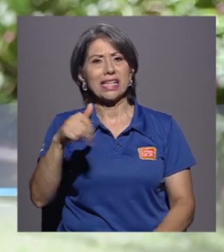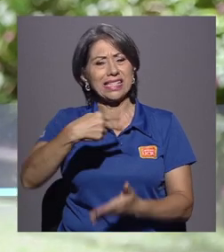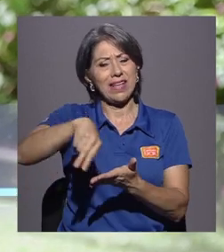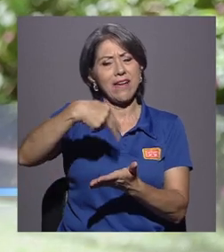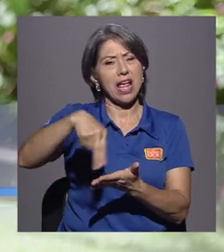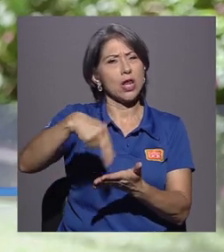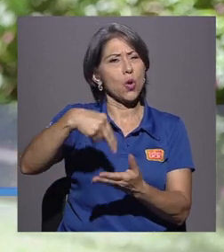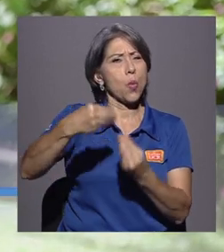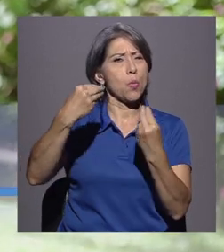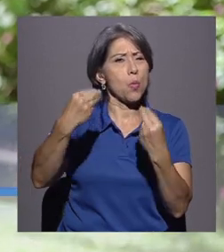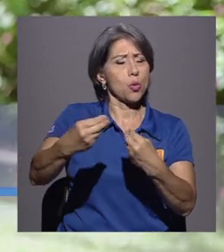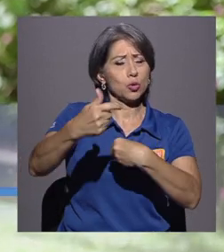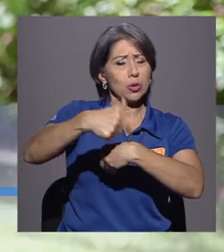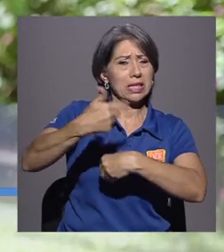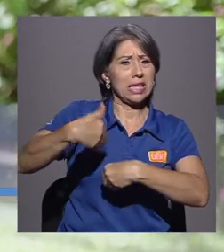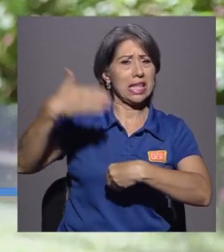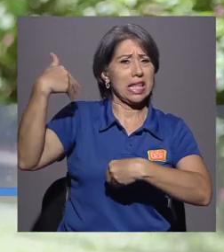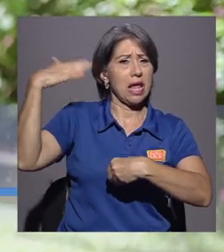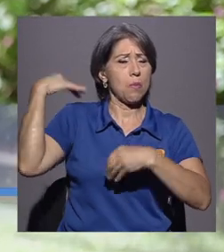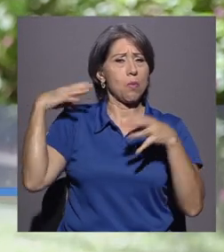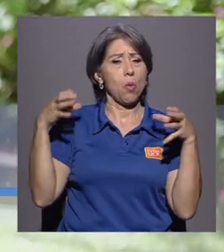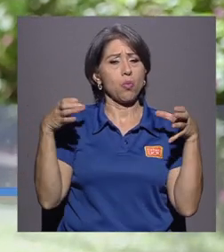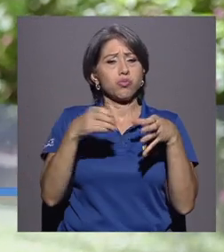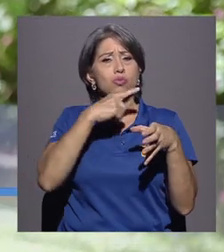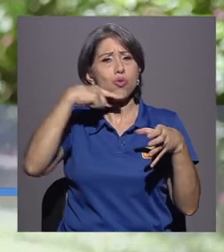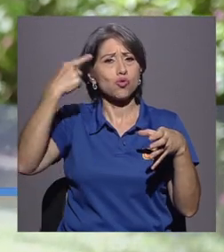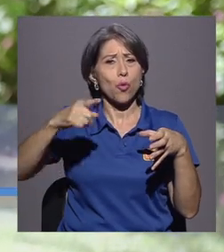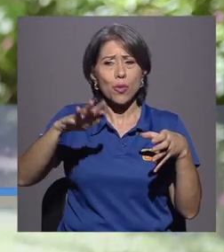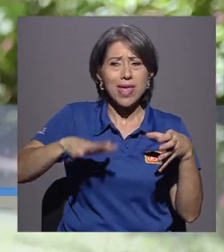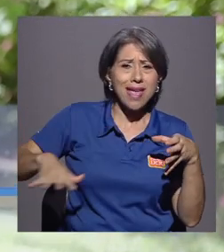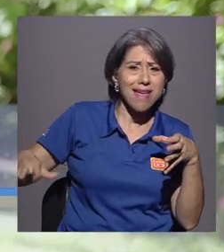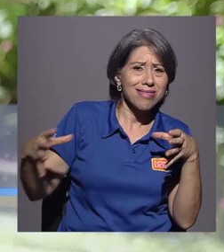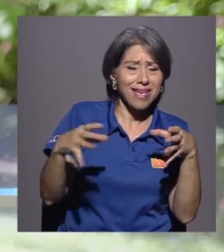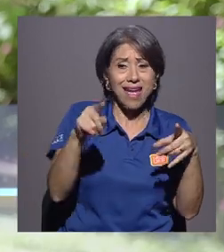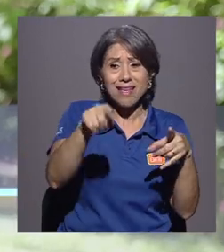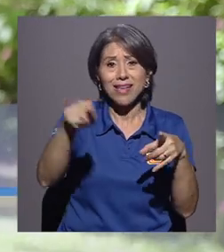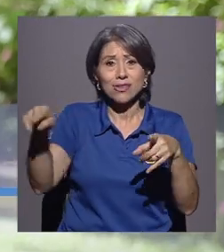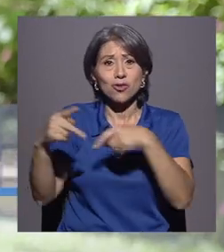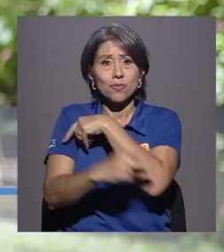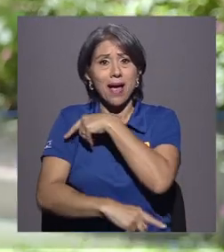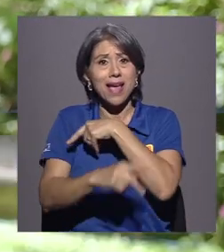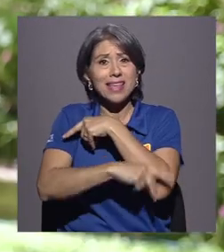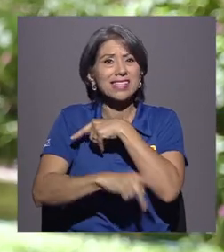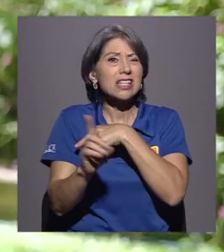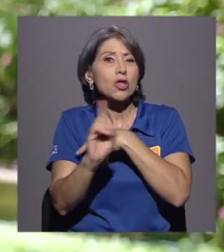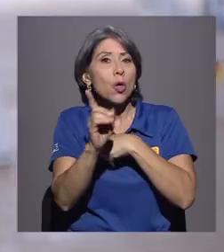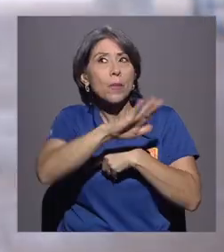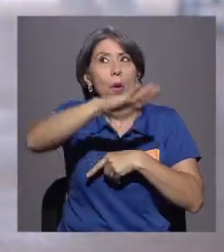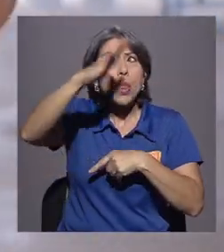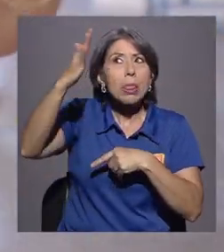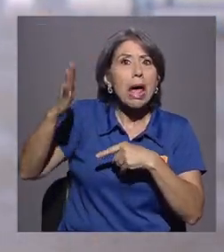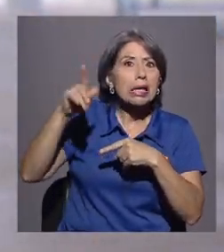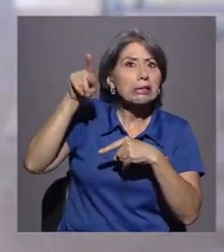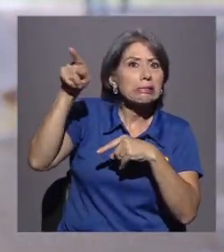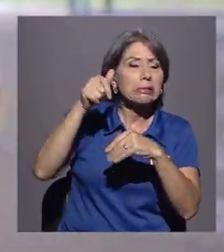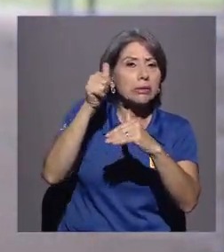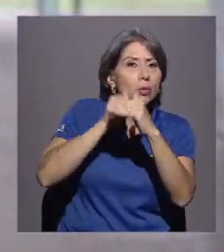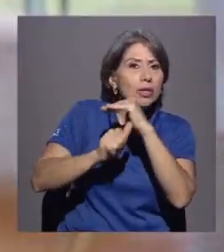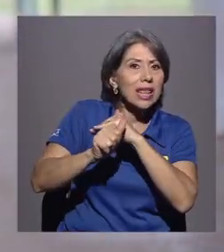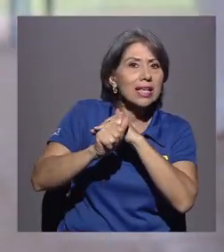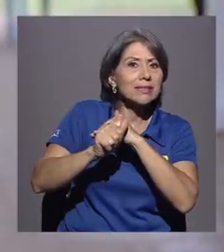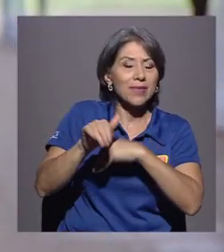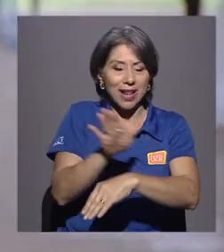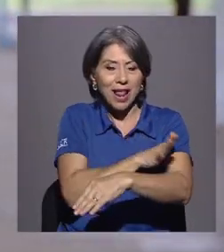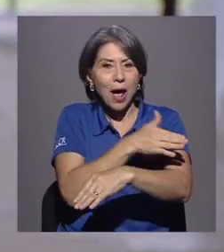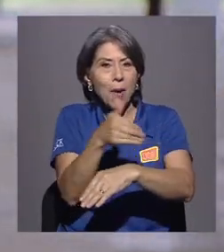de la de la órbita soviética en esos países se bailó escondida en las montañas y la música el maestro la